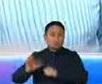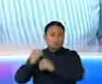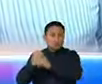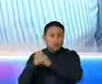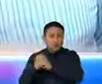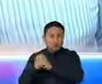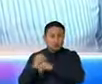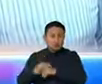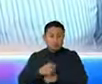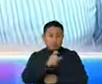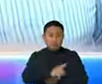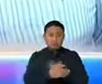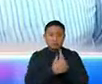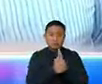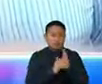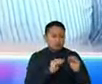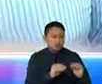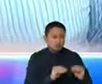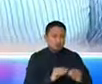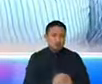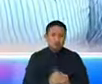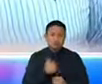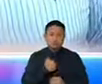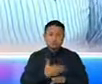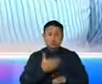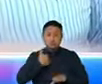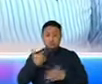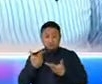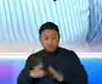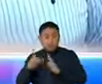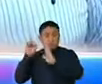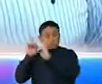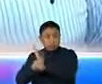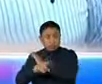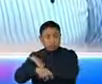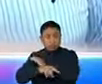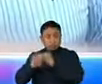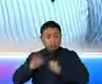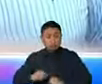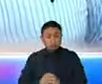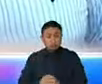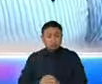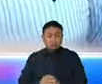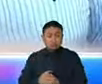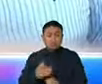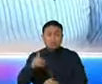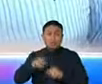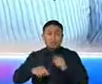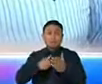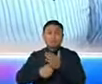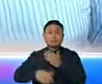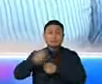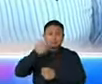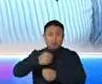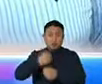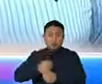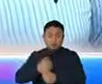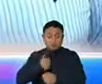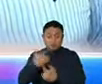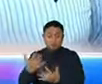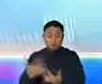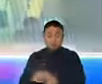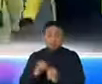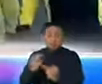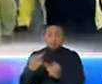de capacitar a esta gente, lo cual nosotros ya hemos hecho las denuncias inclusive al Ministerio de Trabajo y estamos esperando